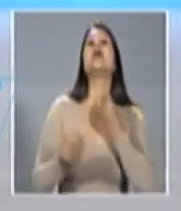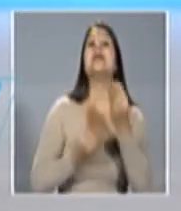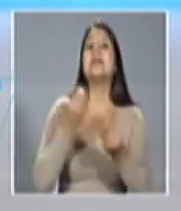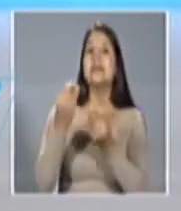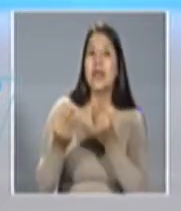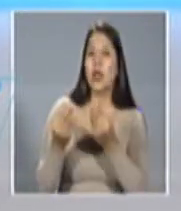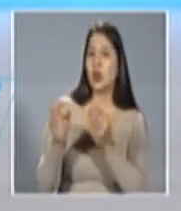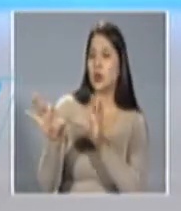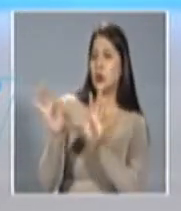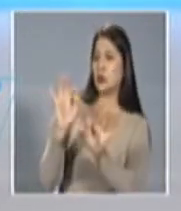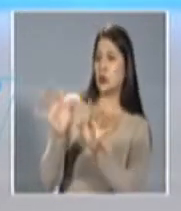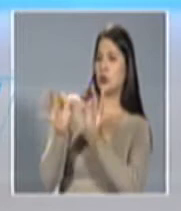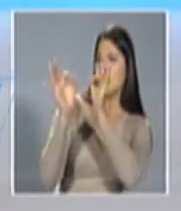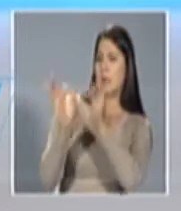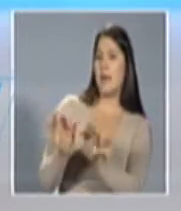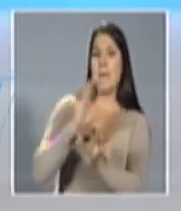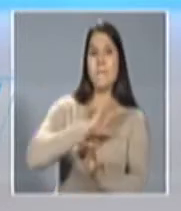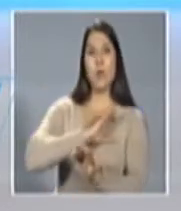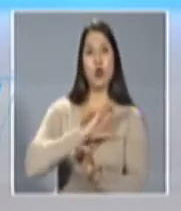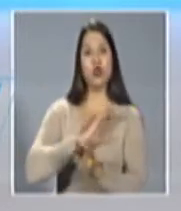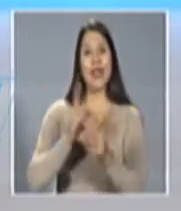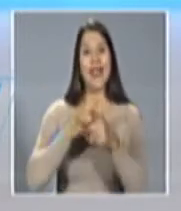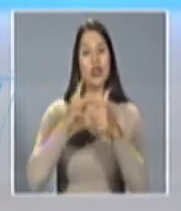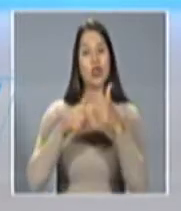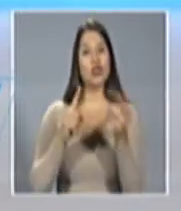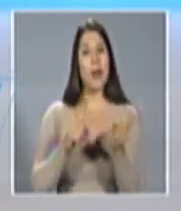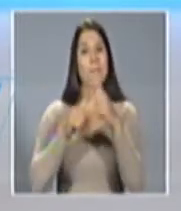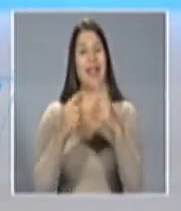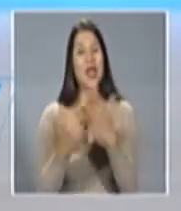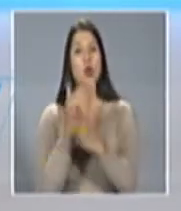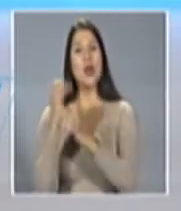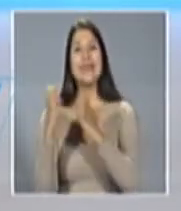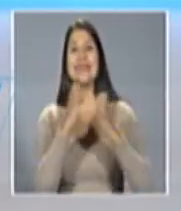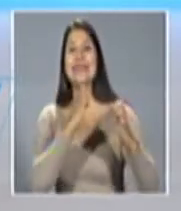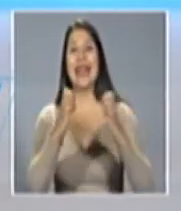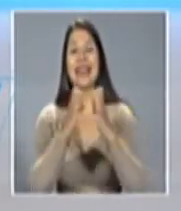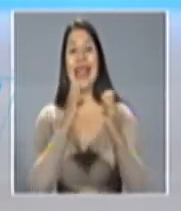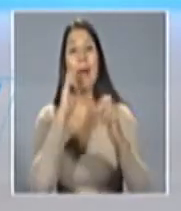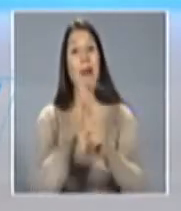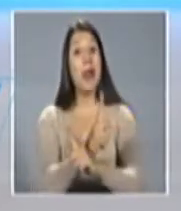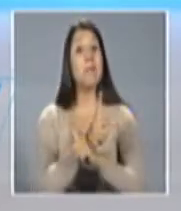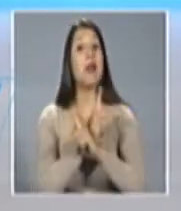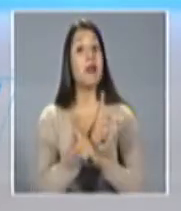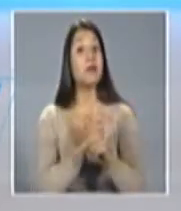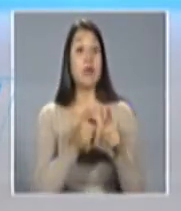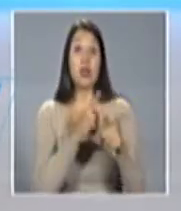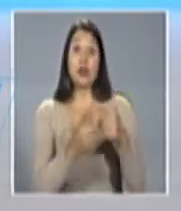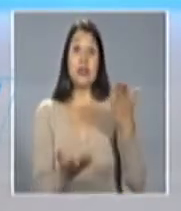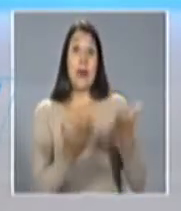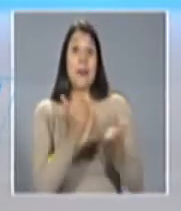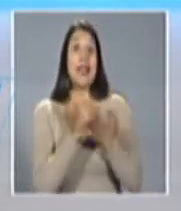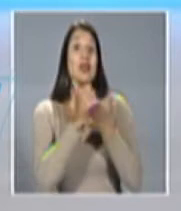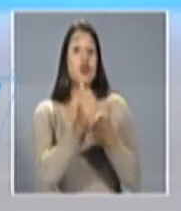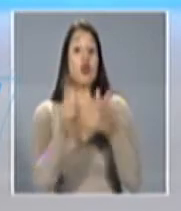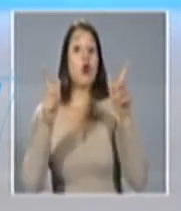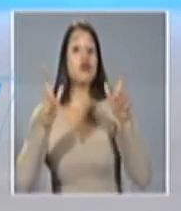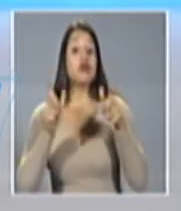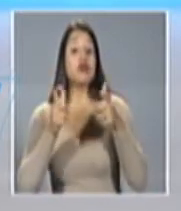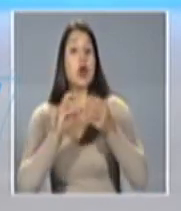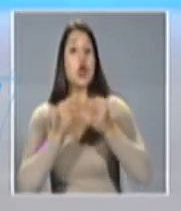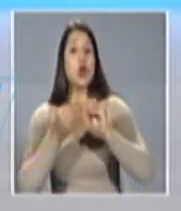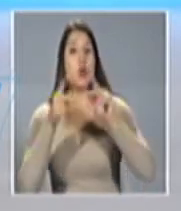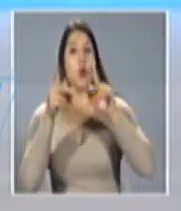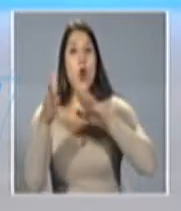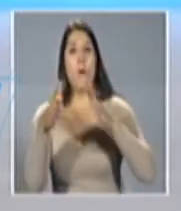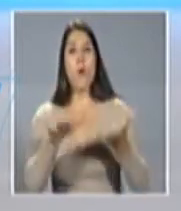eso obligó también a una serie de nuevas estrategias de prevención policial que posiblemente incidieron en todo esto. Entonces, ¿qué es lo que está pasando